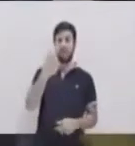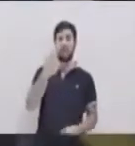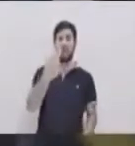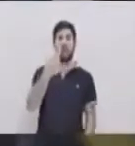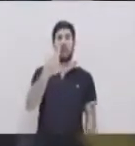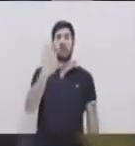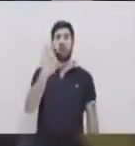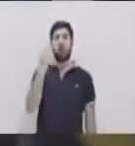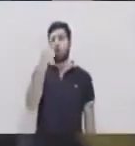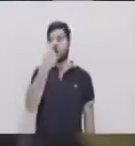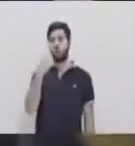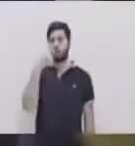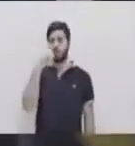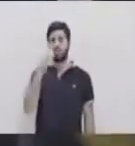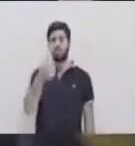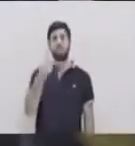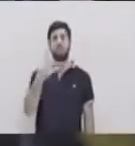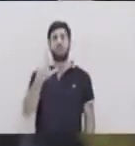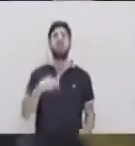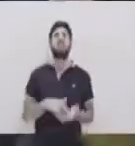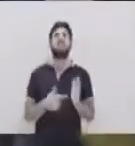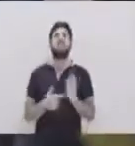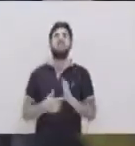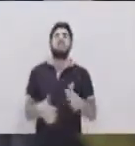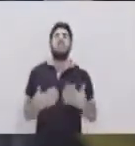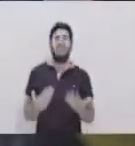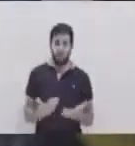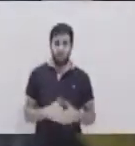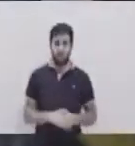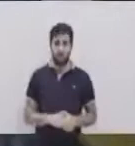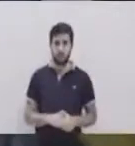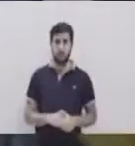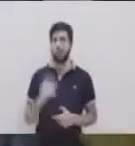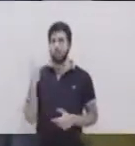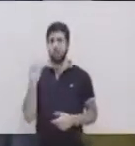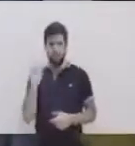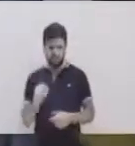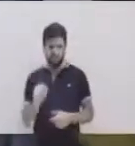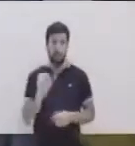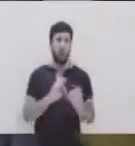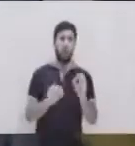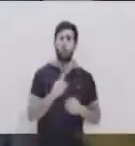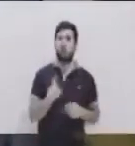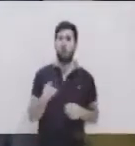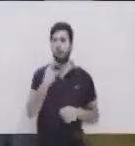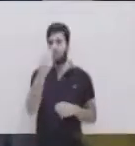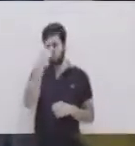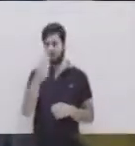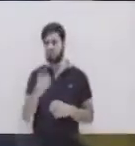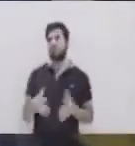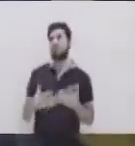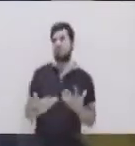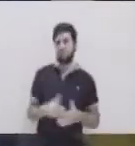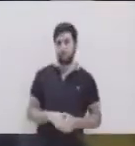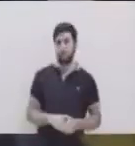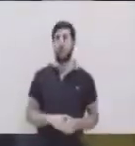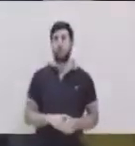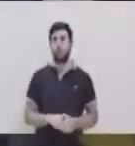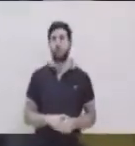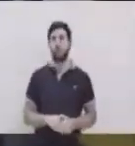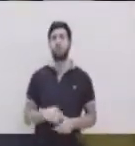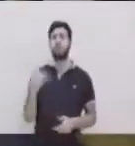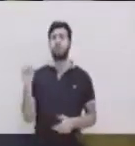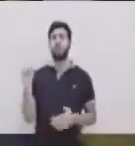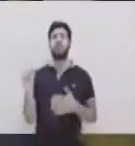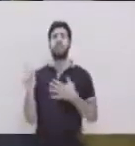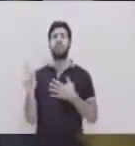En esta parte de acá. ¿Será posible? ¿Será que sí? ¿Será que Sí, no? sí, ¿Será sí, que sí, sí? sí, sí. Bueno, intercostal se llama